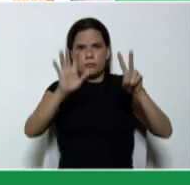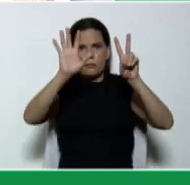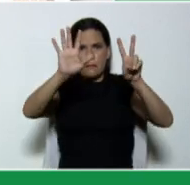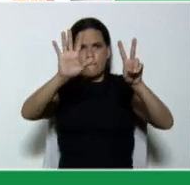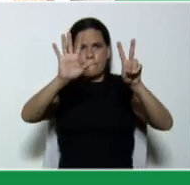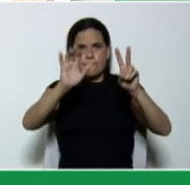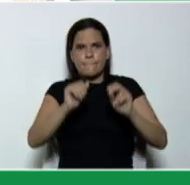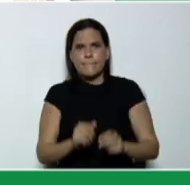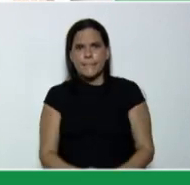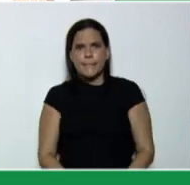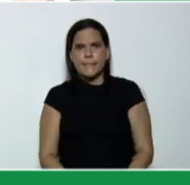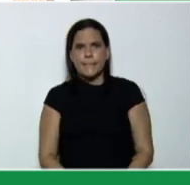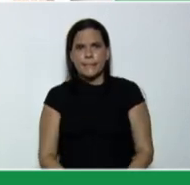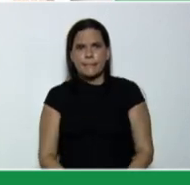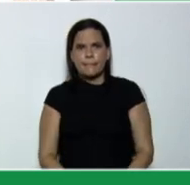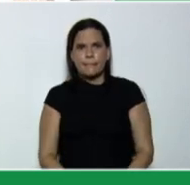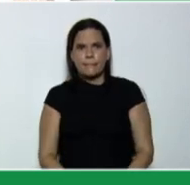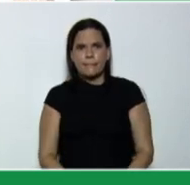7,